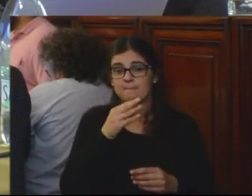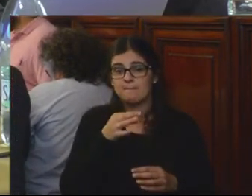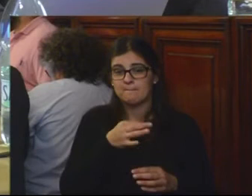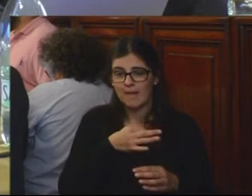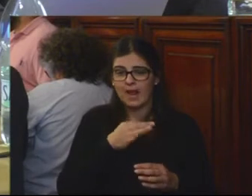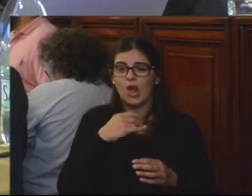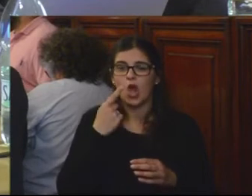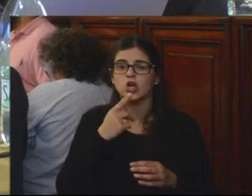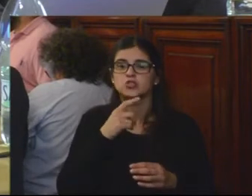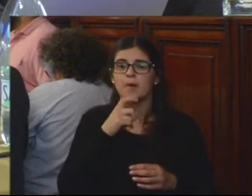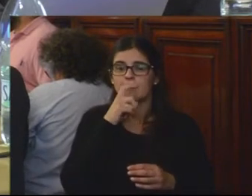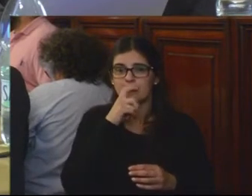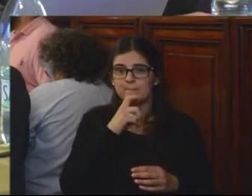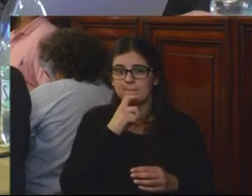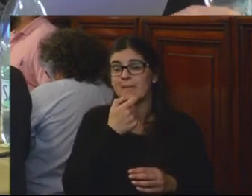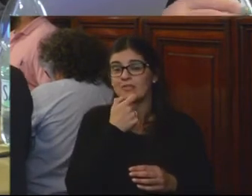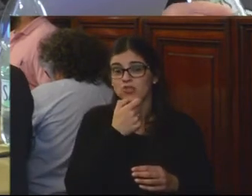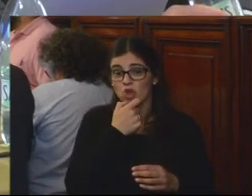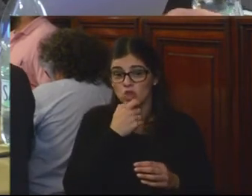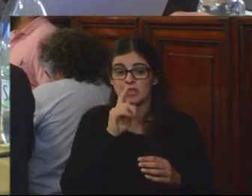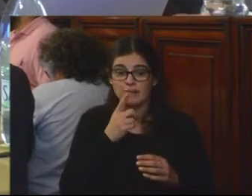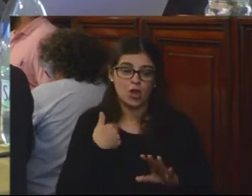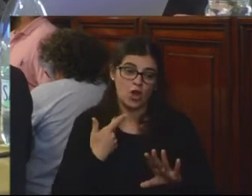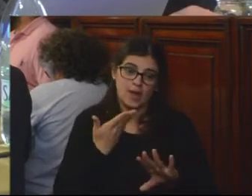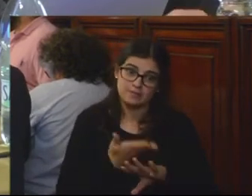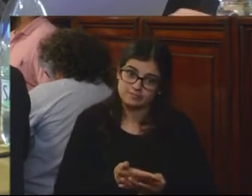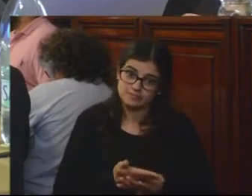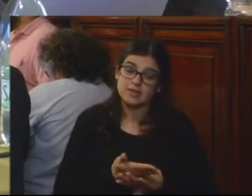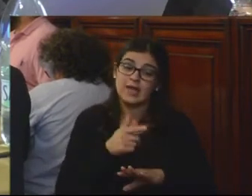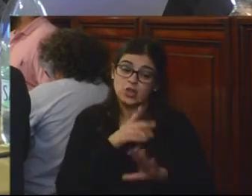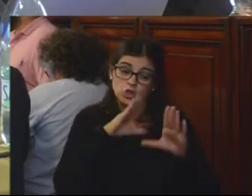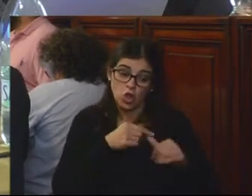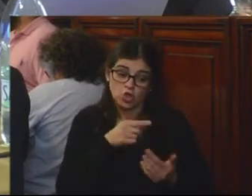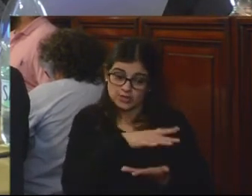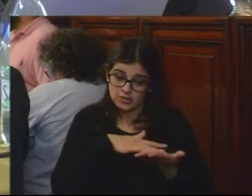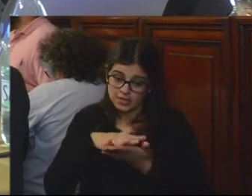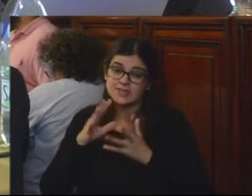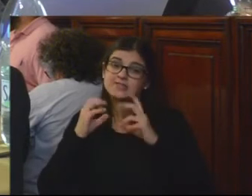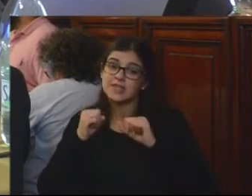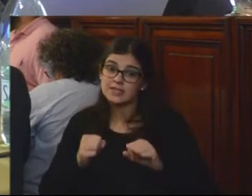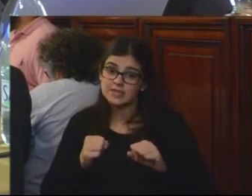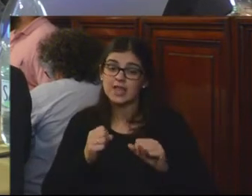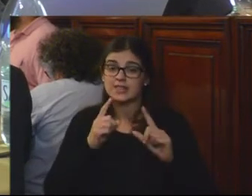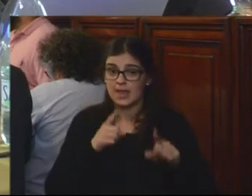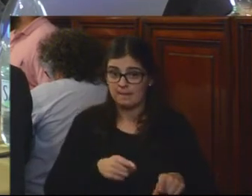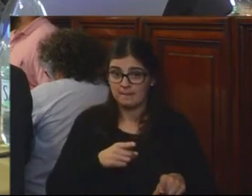jueces de mendoza ponderadas también por los peticionantes en todos esos casos la secretaría estresante